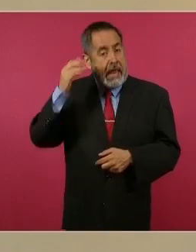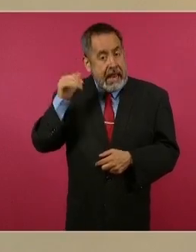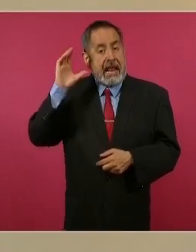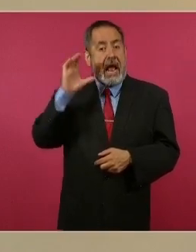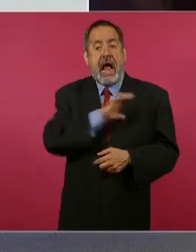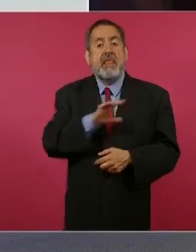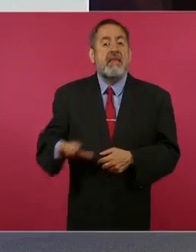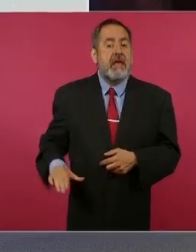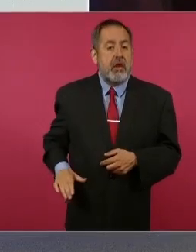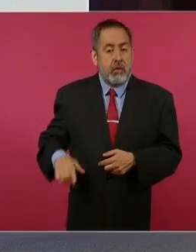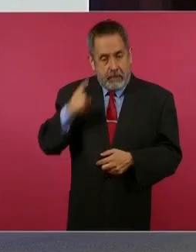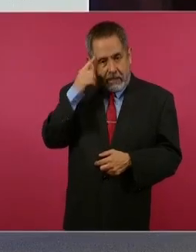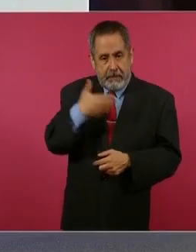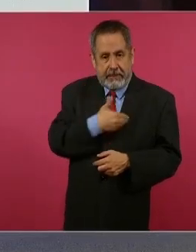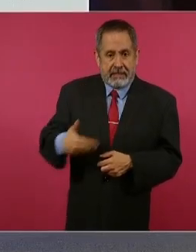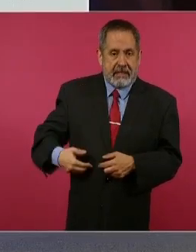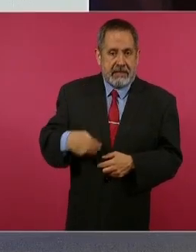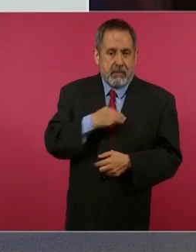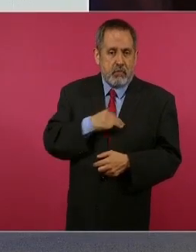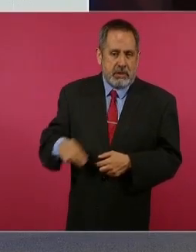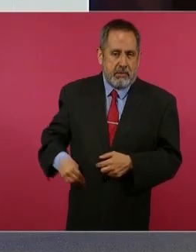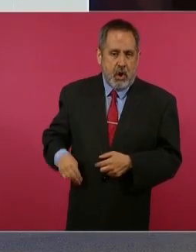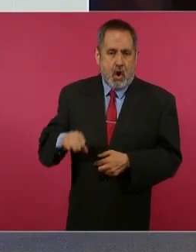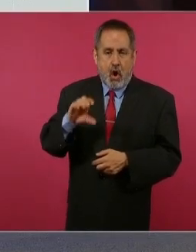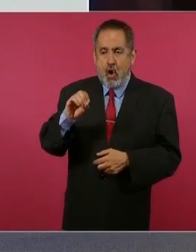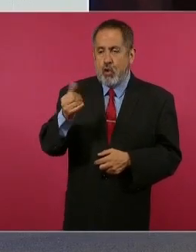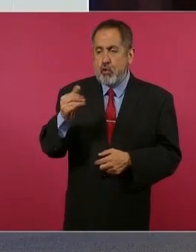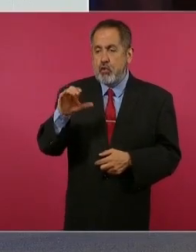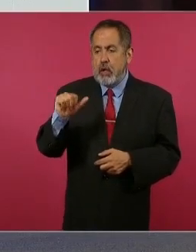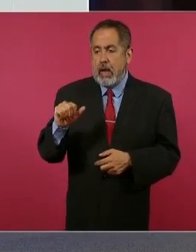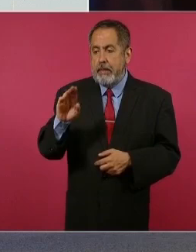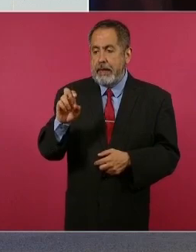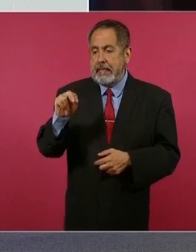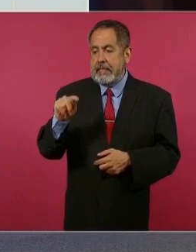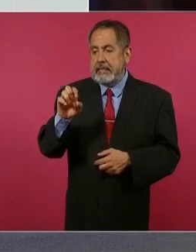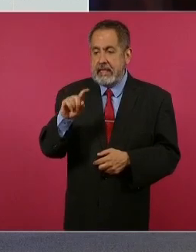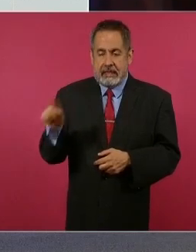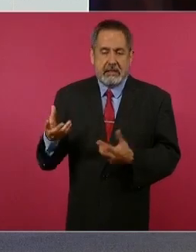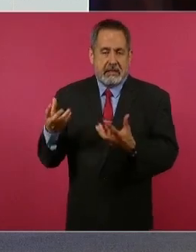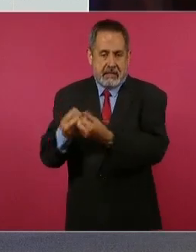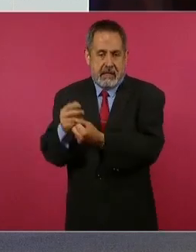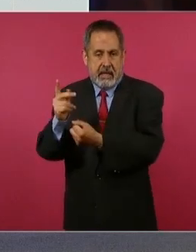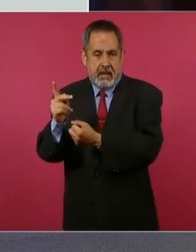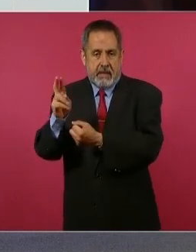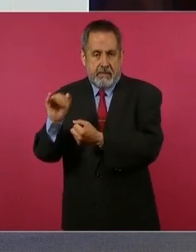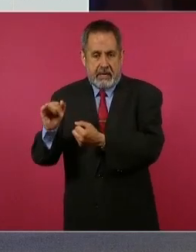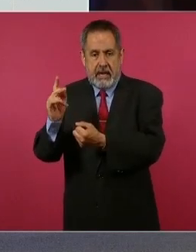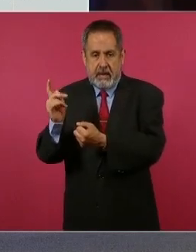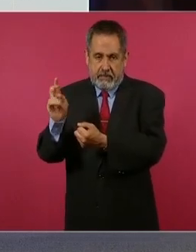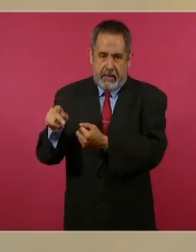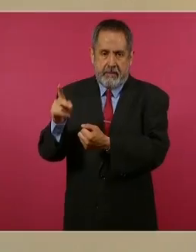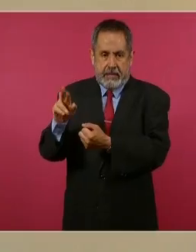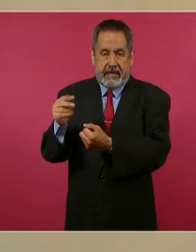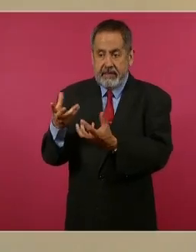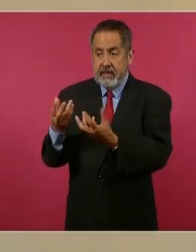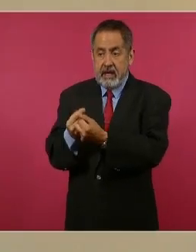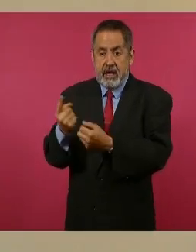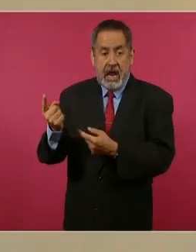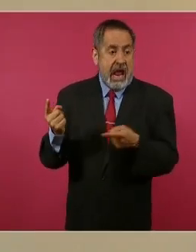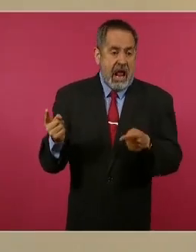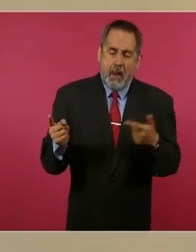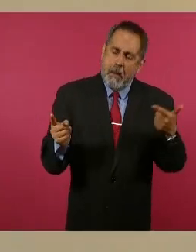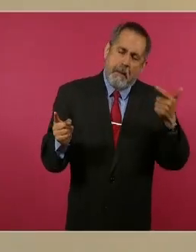a la presidencia municipal de Coyuca de Benítez por la coalición PRI-PAN-PRD y estos hechos